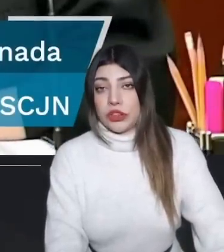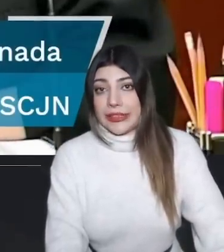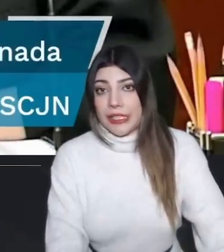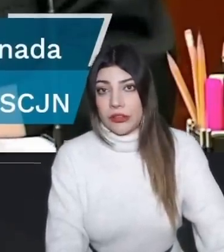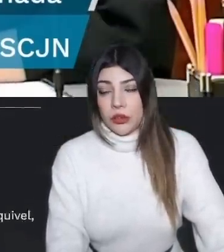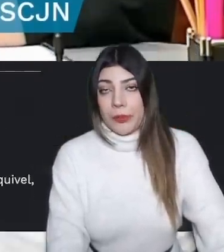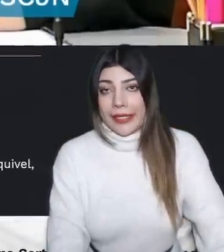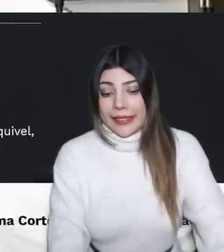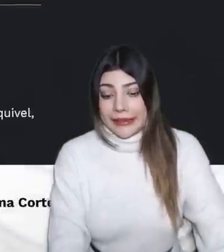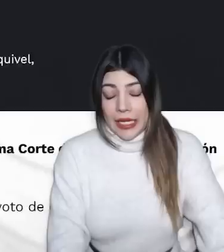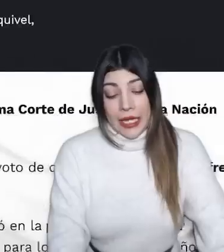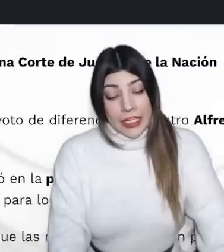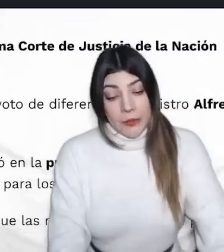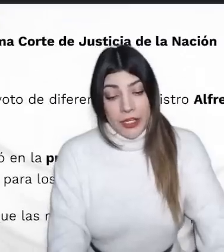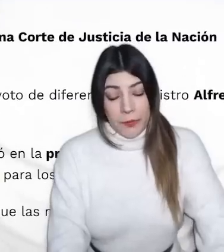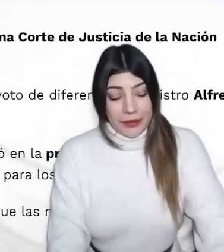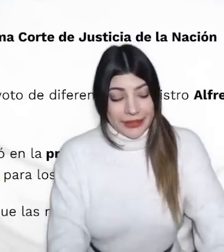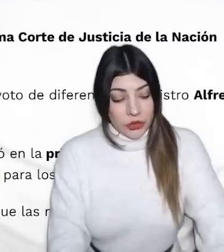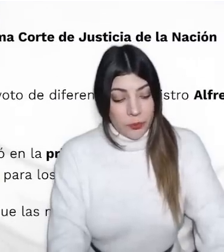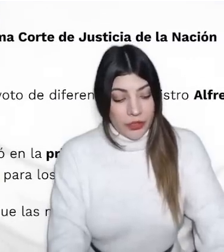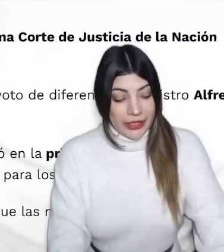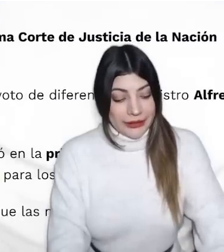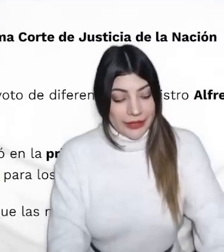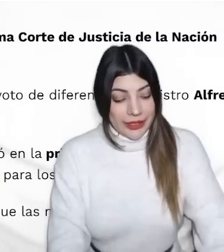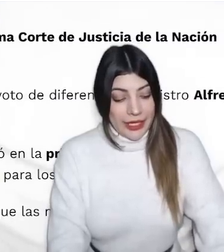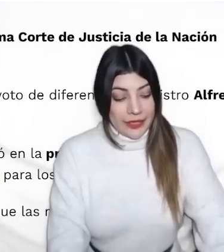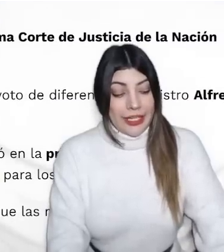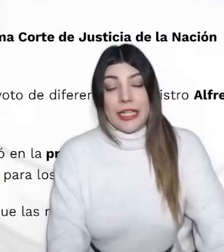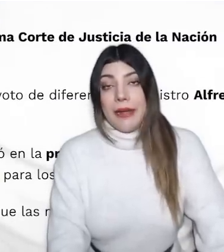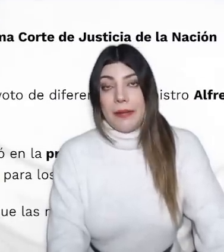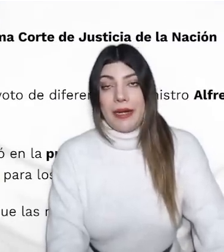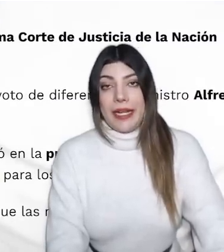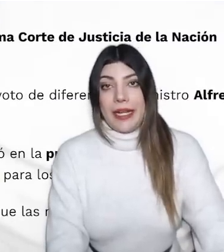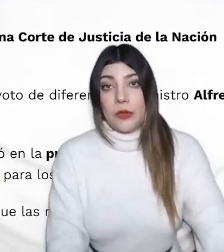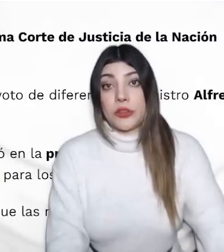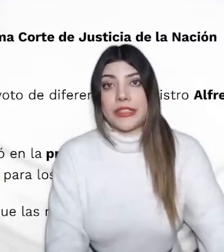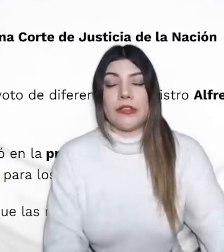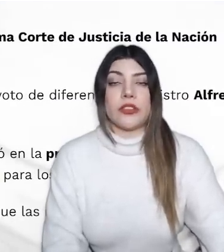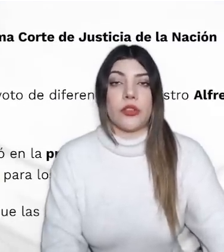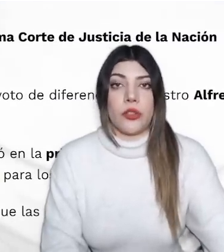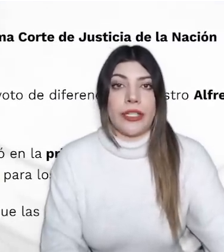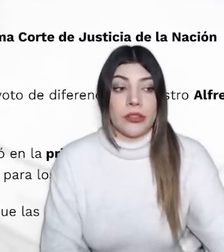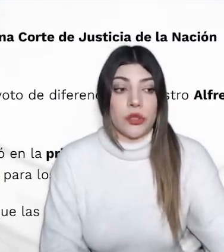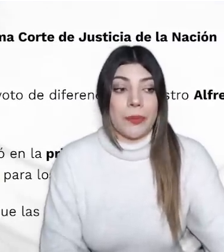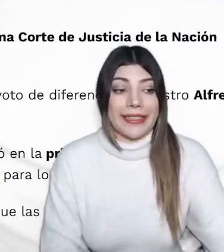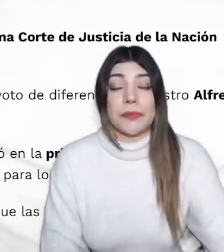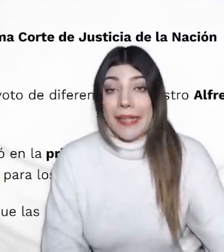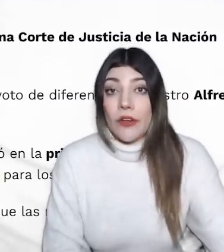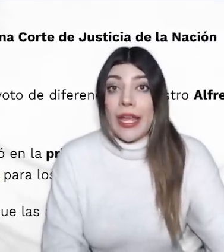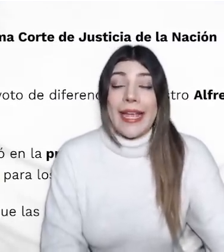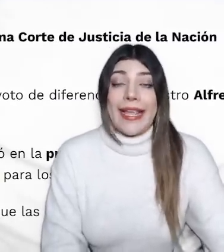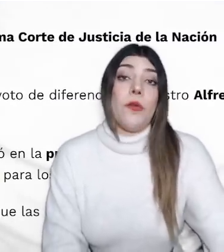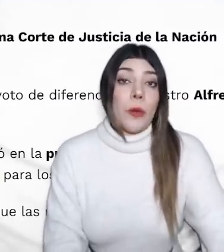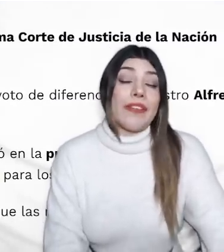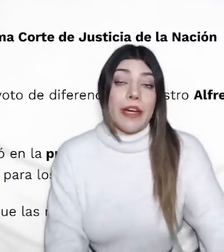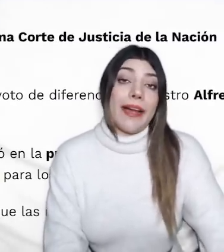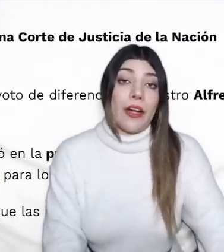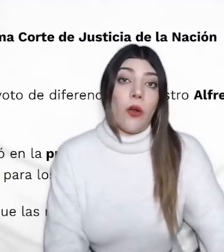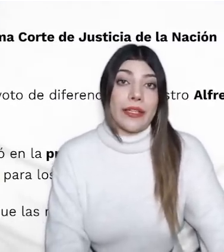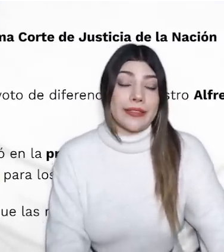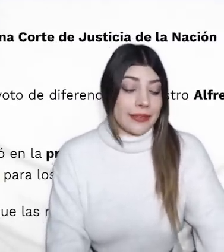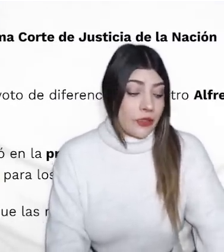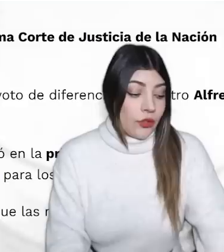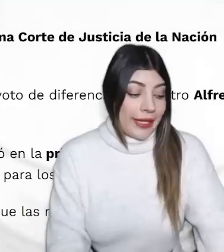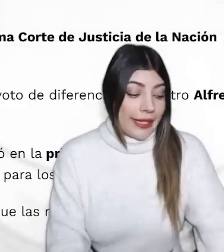de justicia en nuestro país. Y bueno, pues esto podría ser terrible para la justicia en nuestro país. Espero que haga un buen